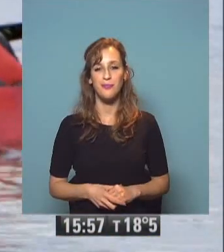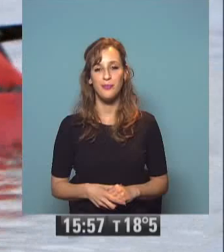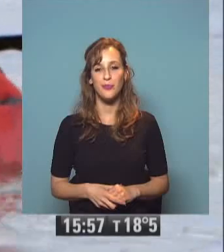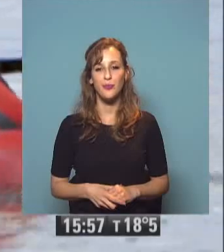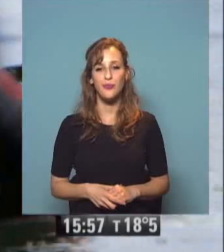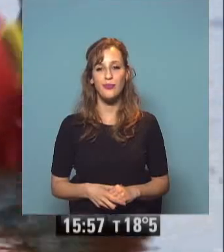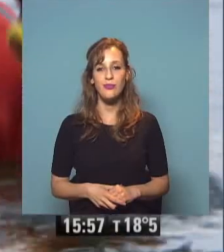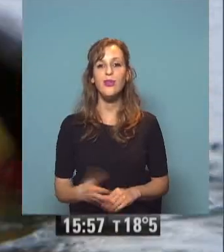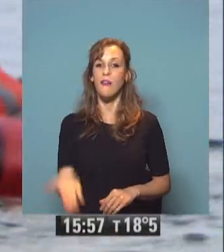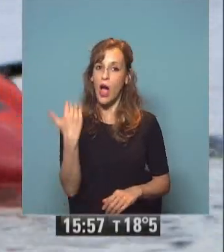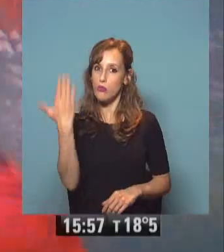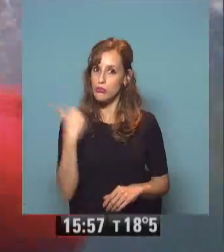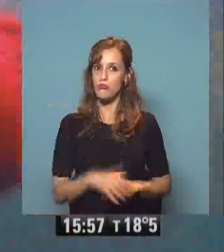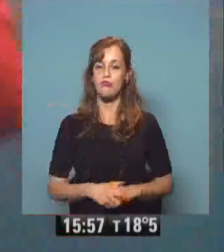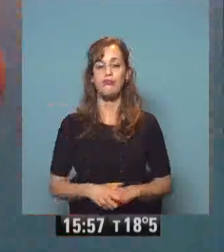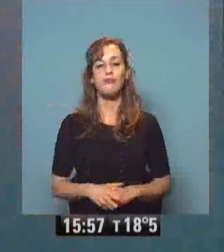¡Dale, Mariam! ¡Vamos!